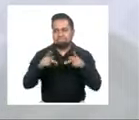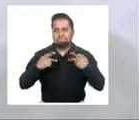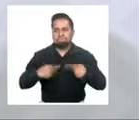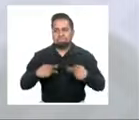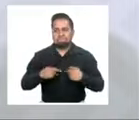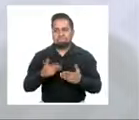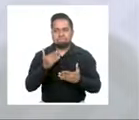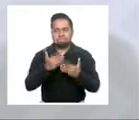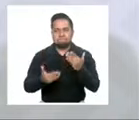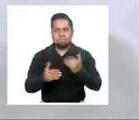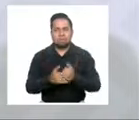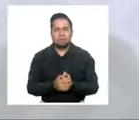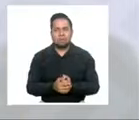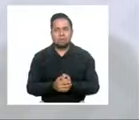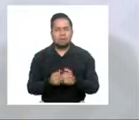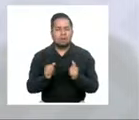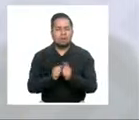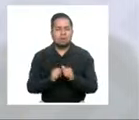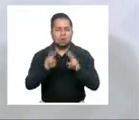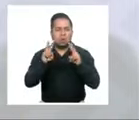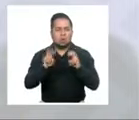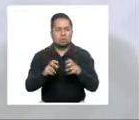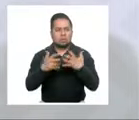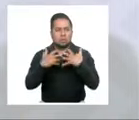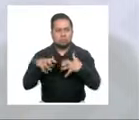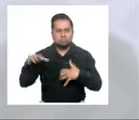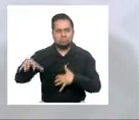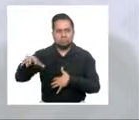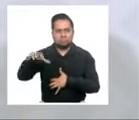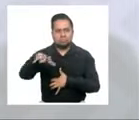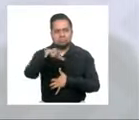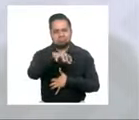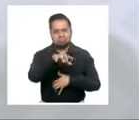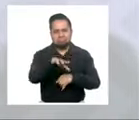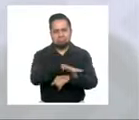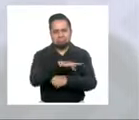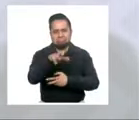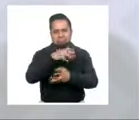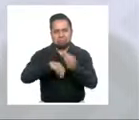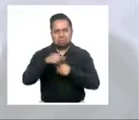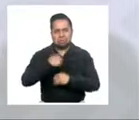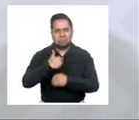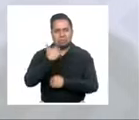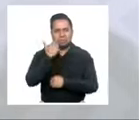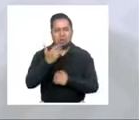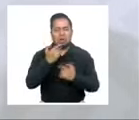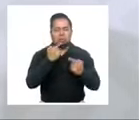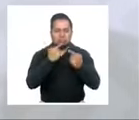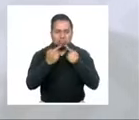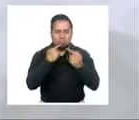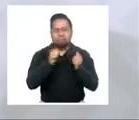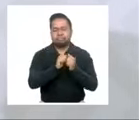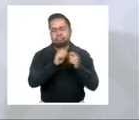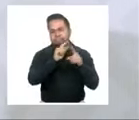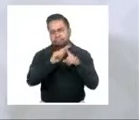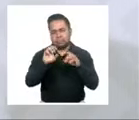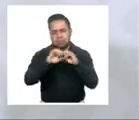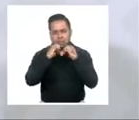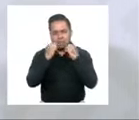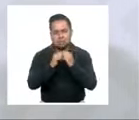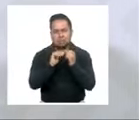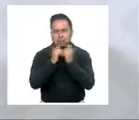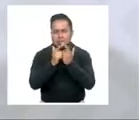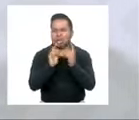con respecto a los parques eólicos, te quiero decir que estamos dialogando con todas las